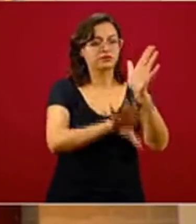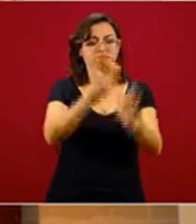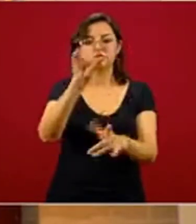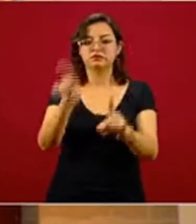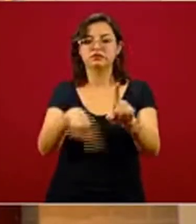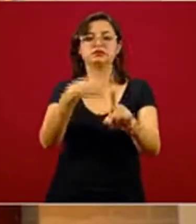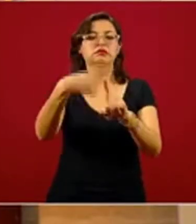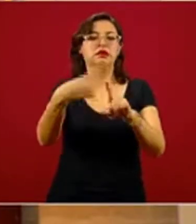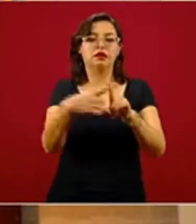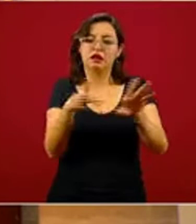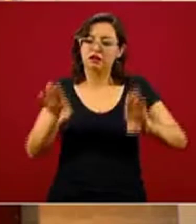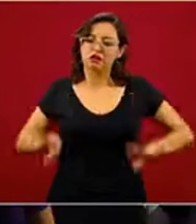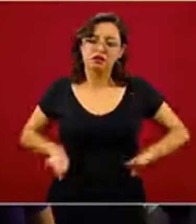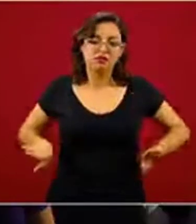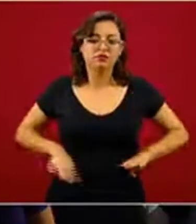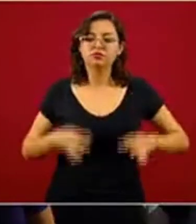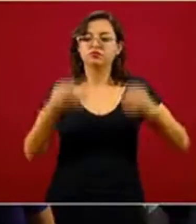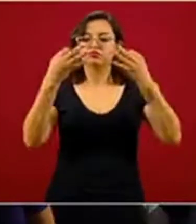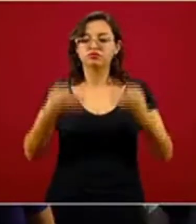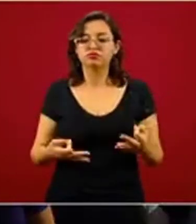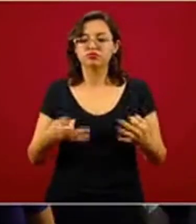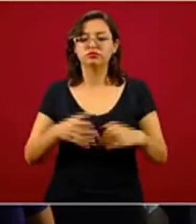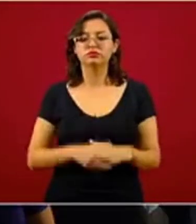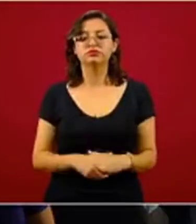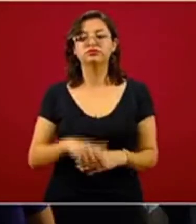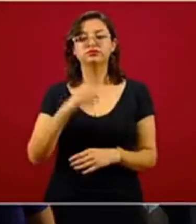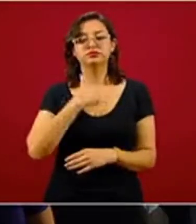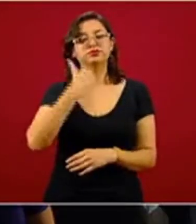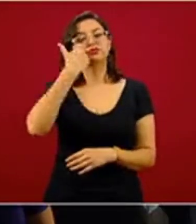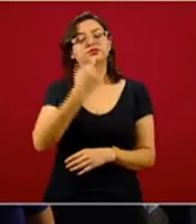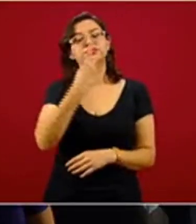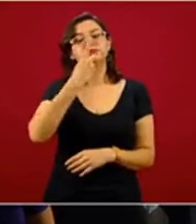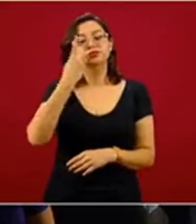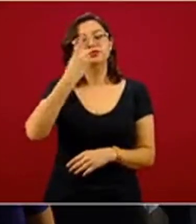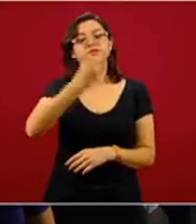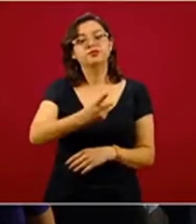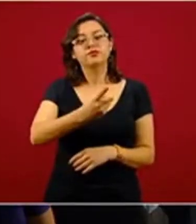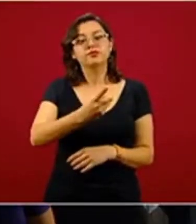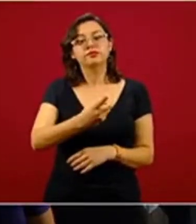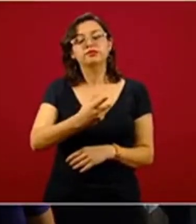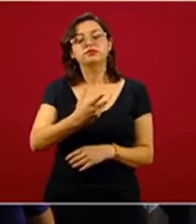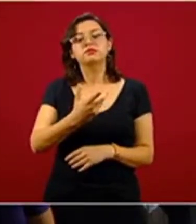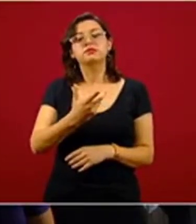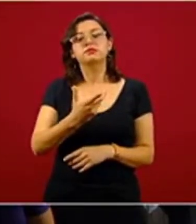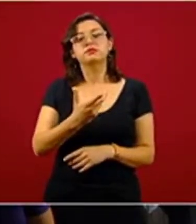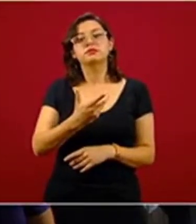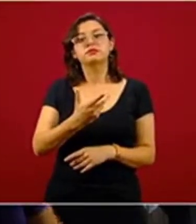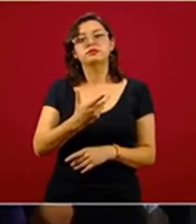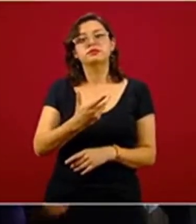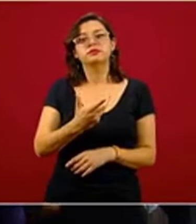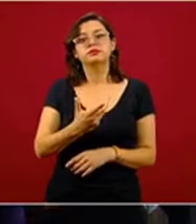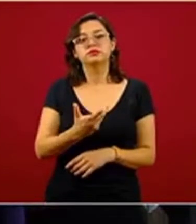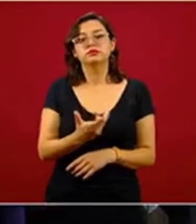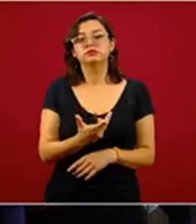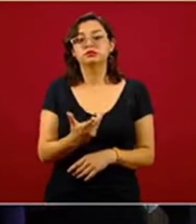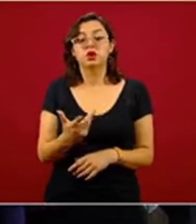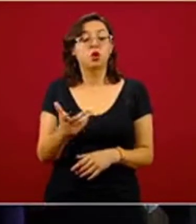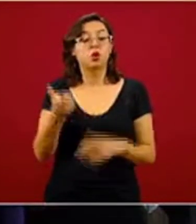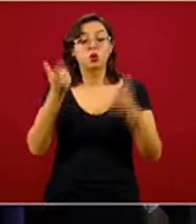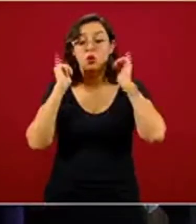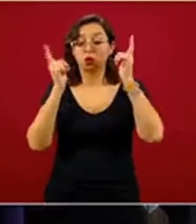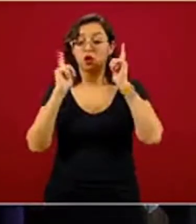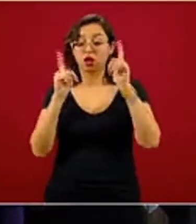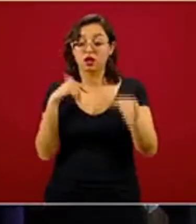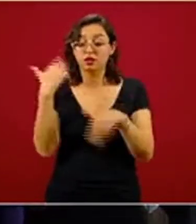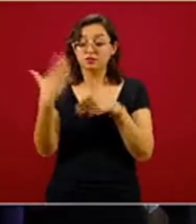casos ejemplares. Quiero decirles que la intención es que a la brevedad se